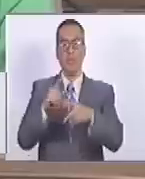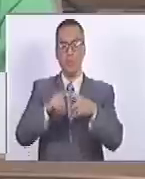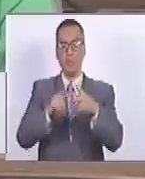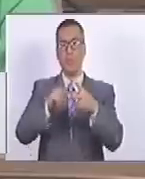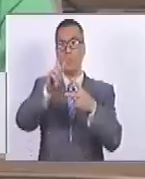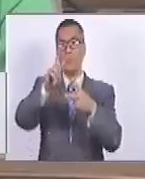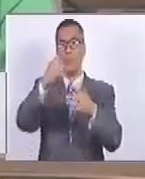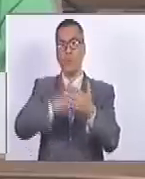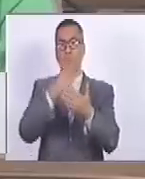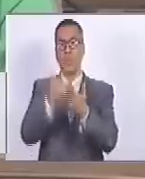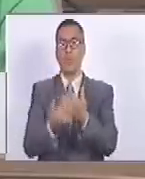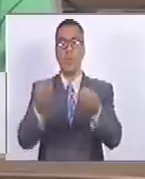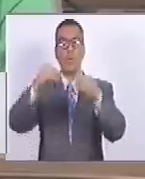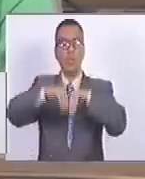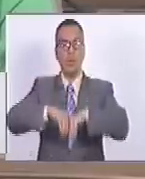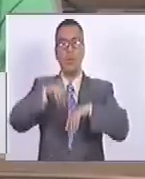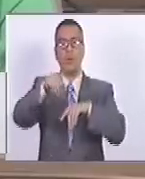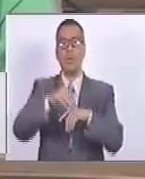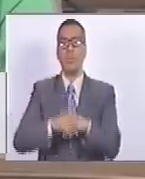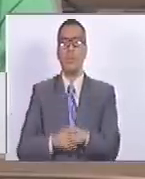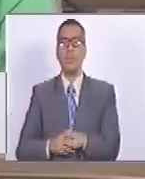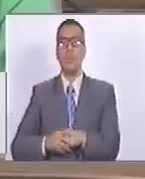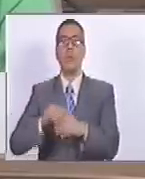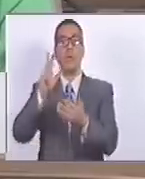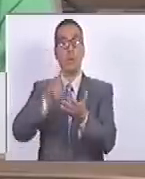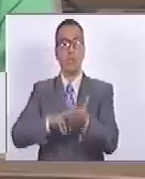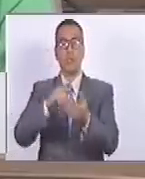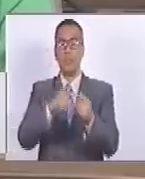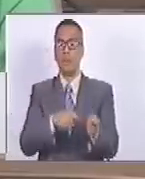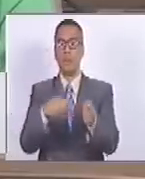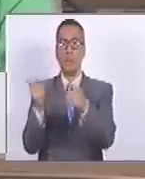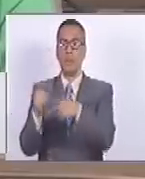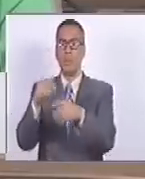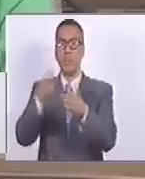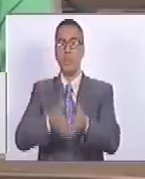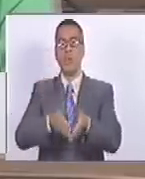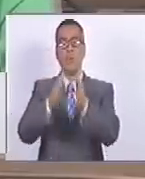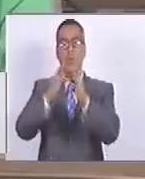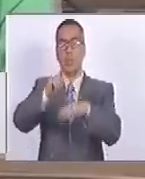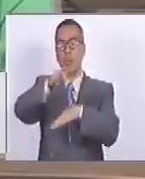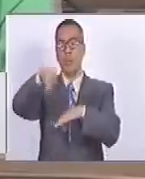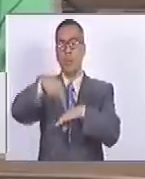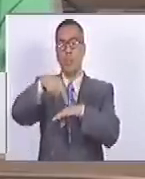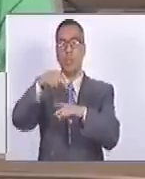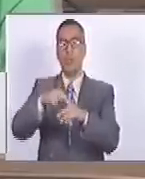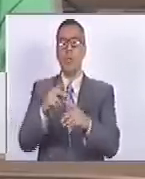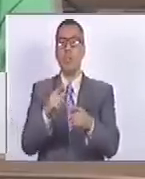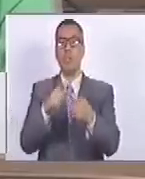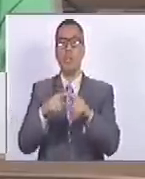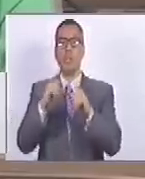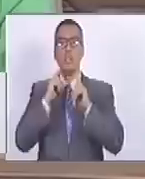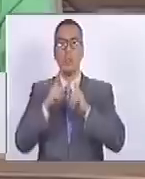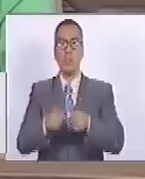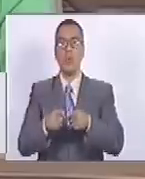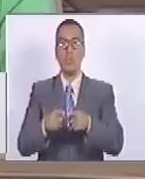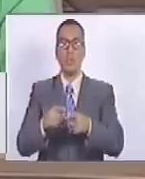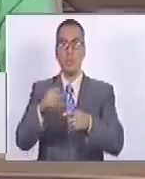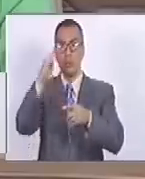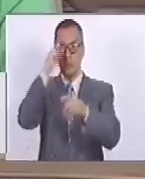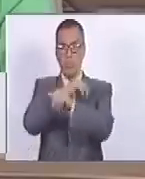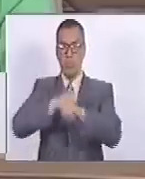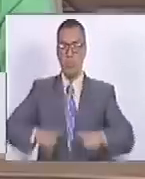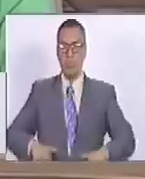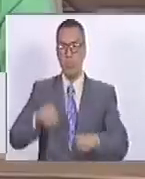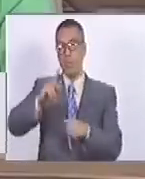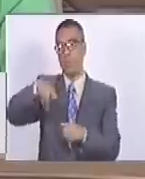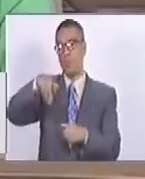Segundo, proyecto de acuerdo mediante el cual se aprueba el traslado al Panteón Nacional de los restos simbólicos del teniente de navío